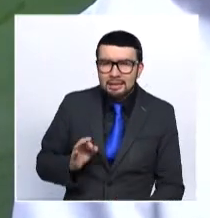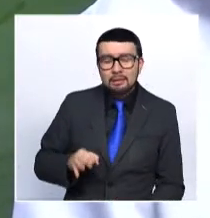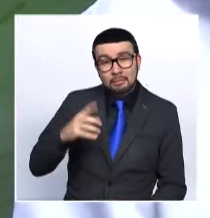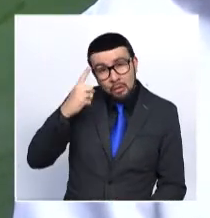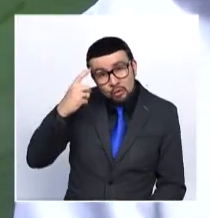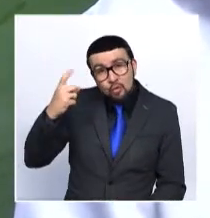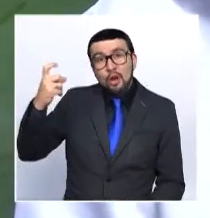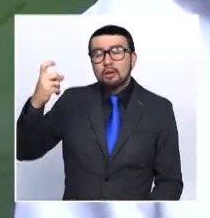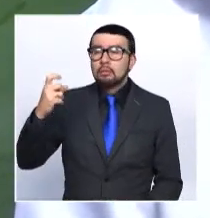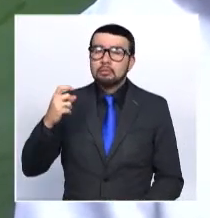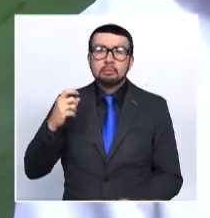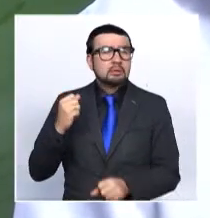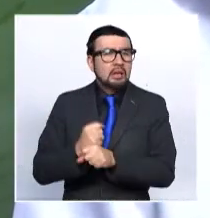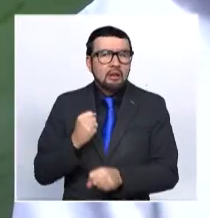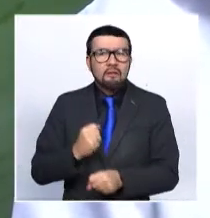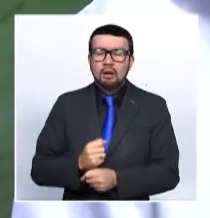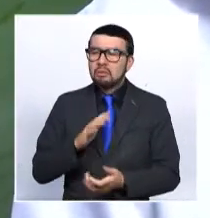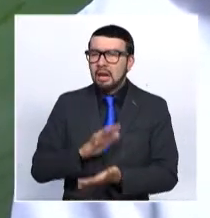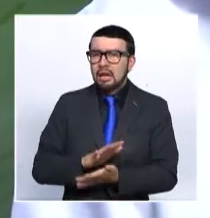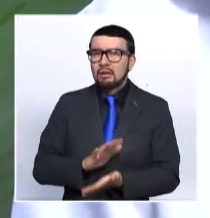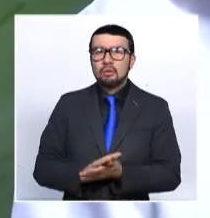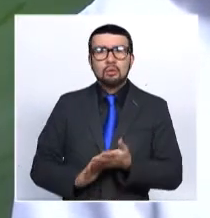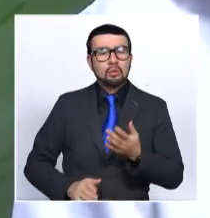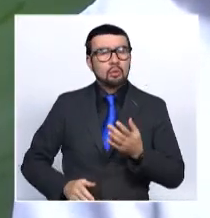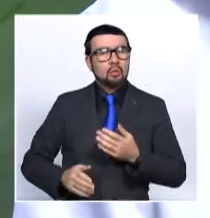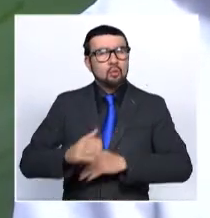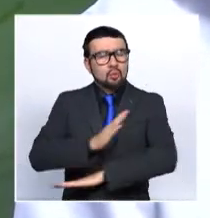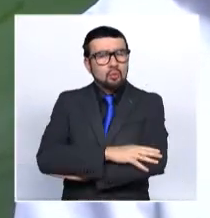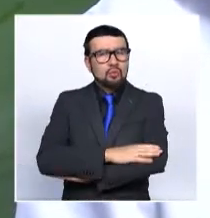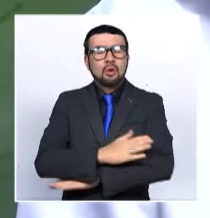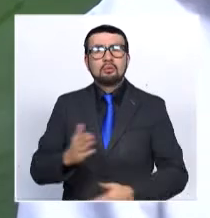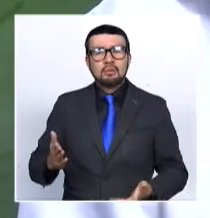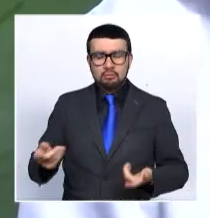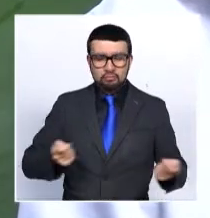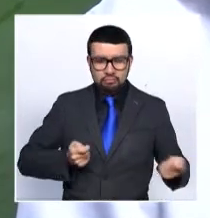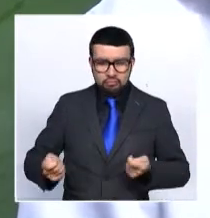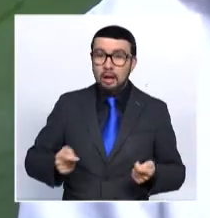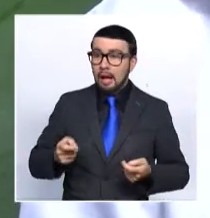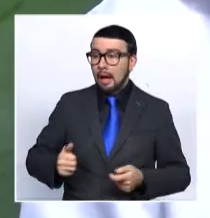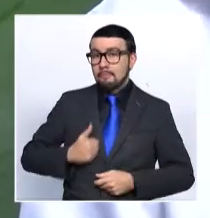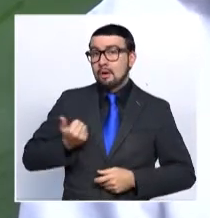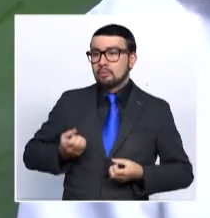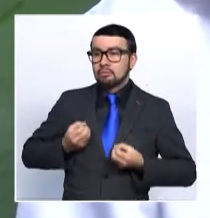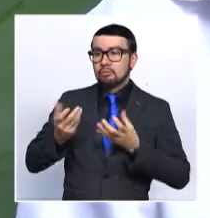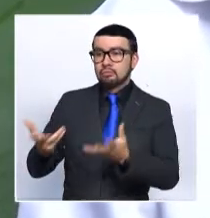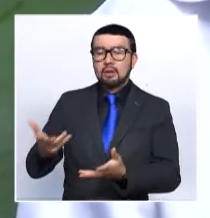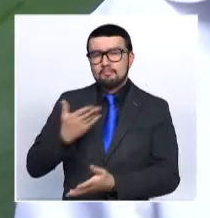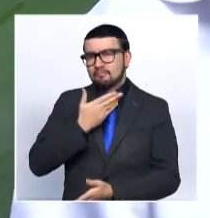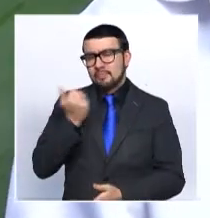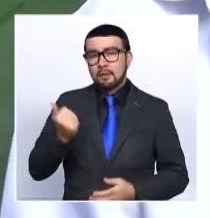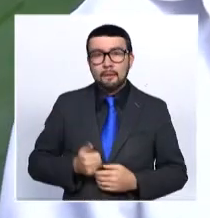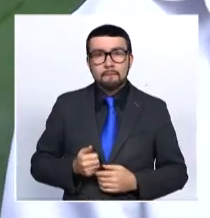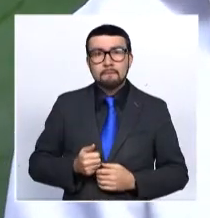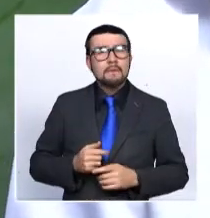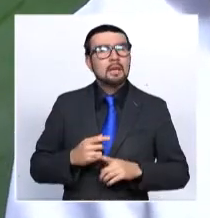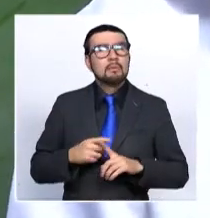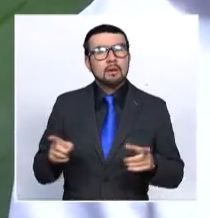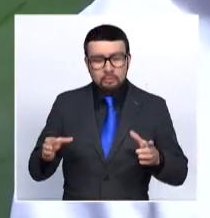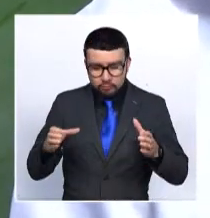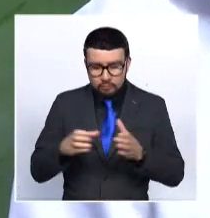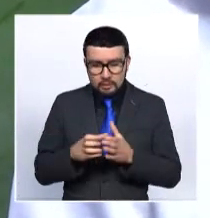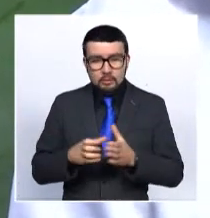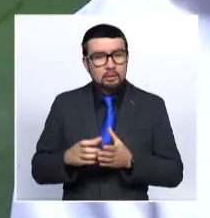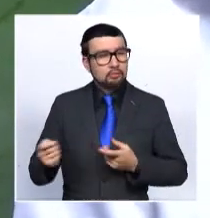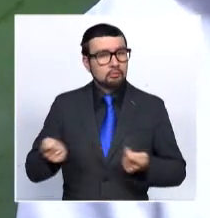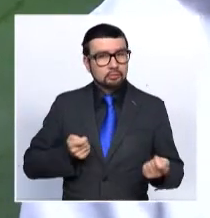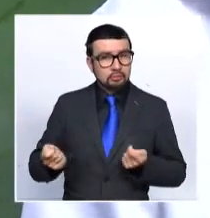trabajo tranquilo, juicioso, con calma y que le dé realmente una oportunidad al paciente para mejorar. Y desde la parte pues académica también ha sido